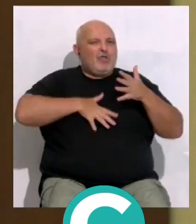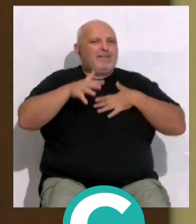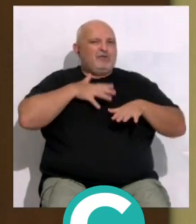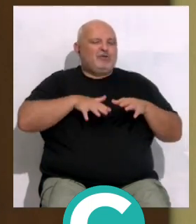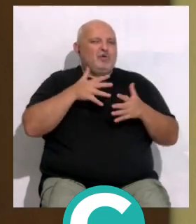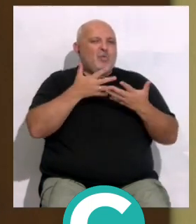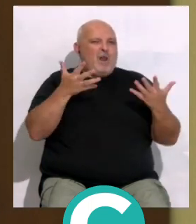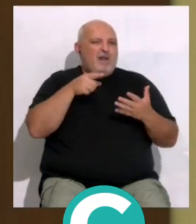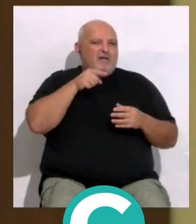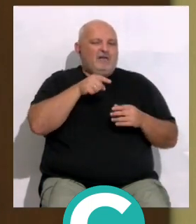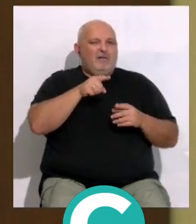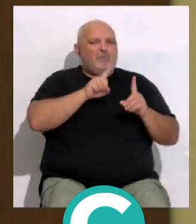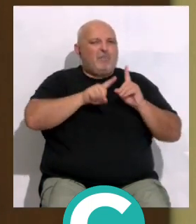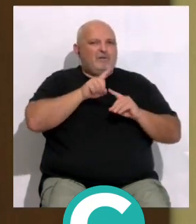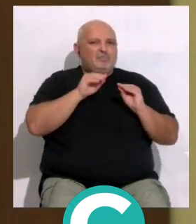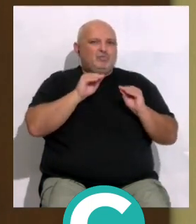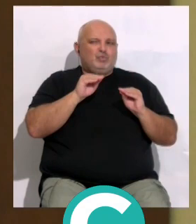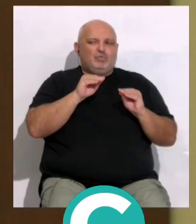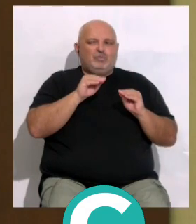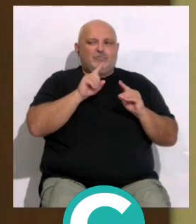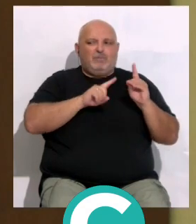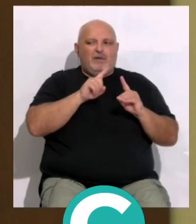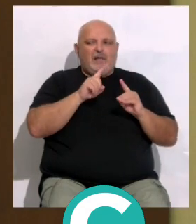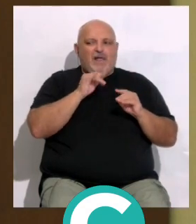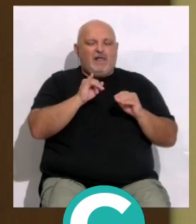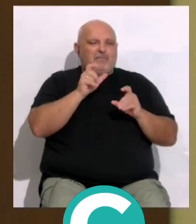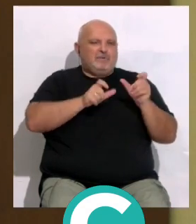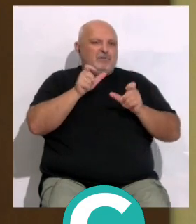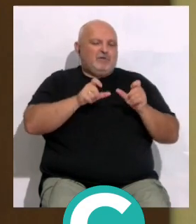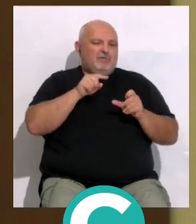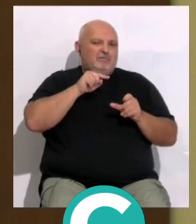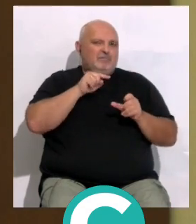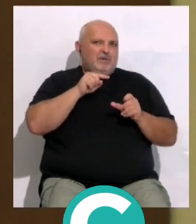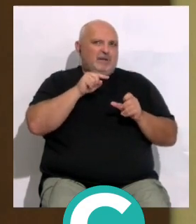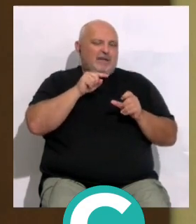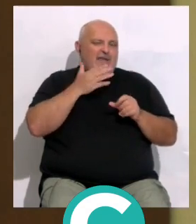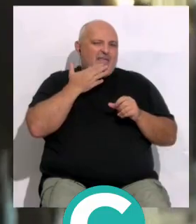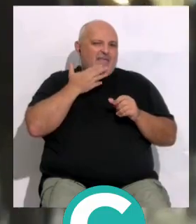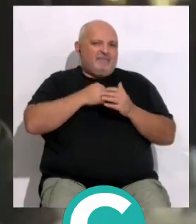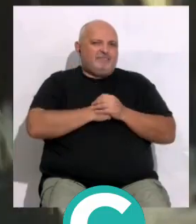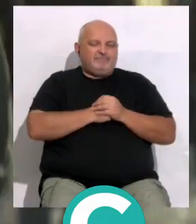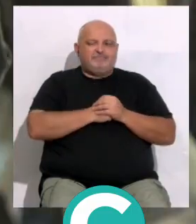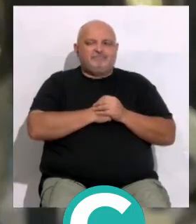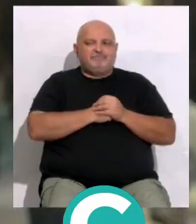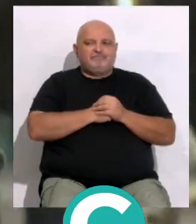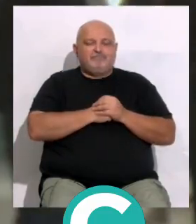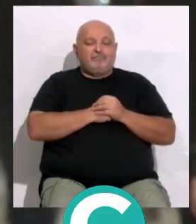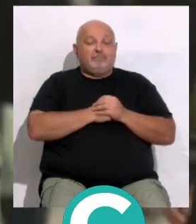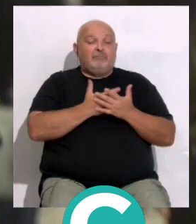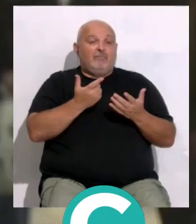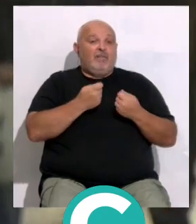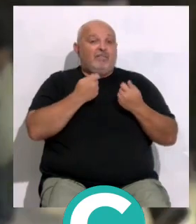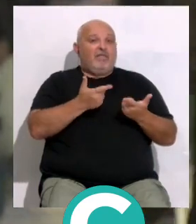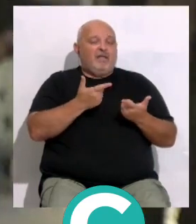de cuáles son los problemas que pueden tener las personas con esta edad. Y